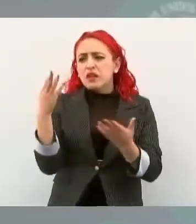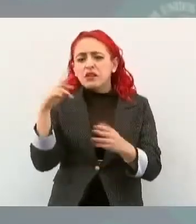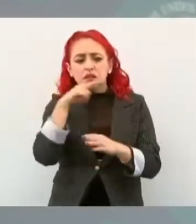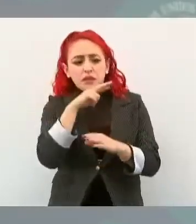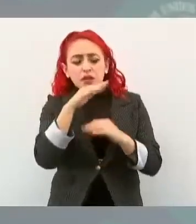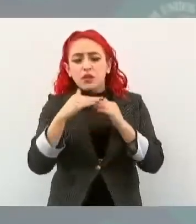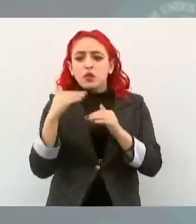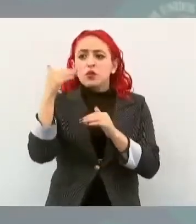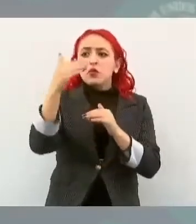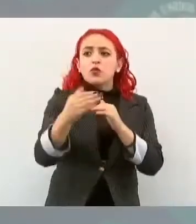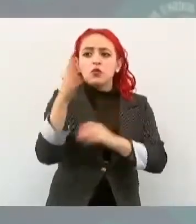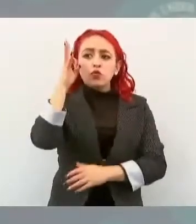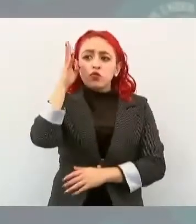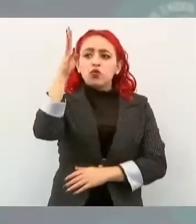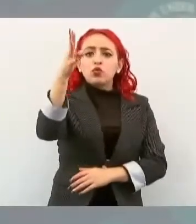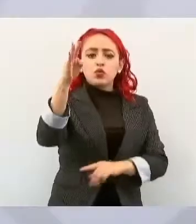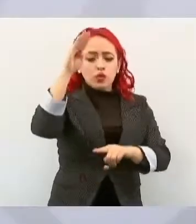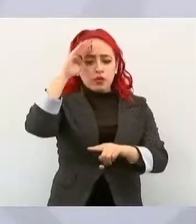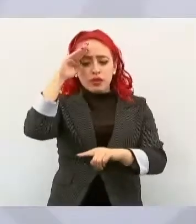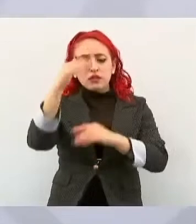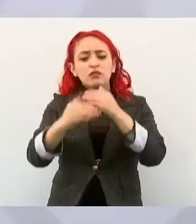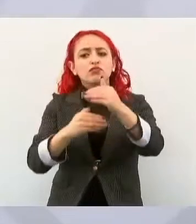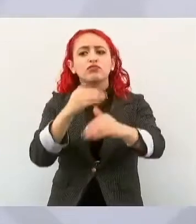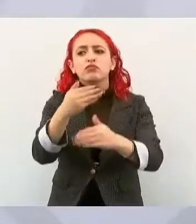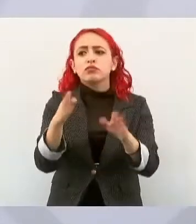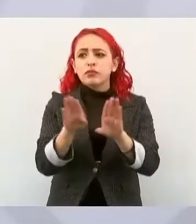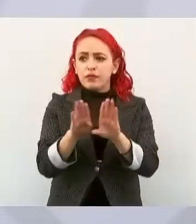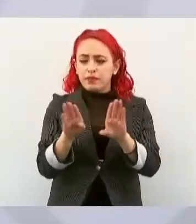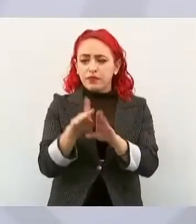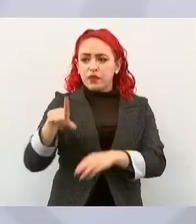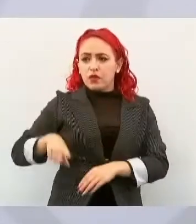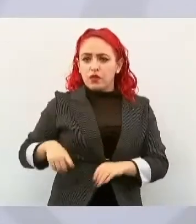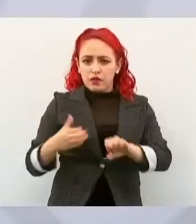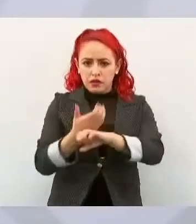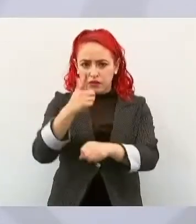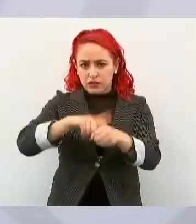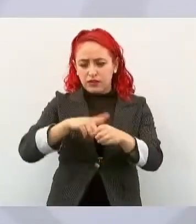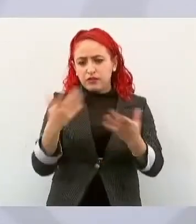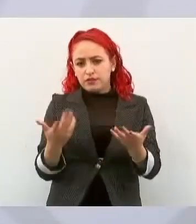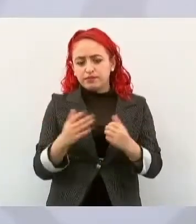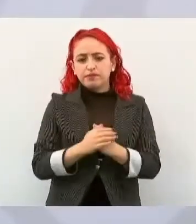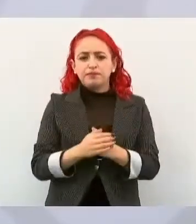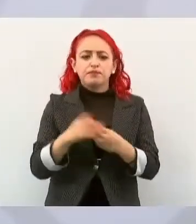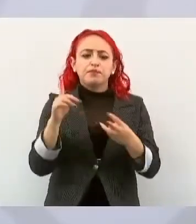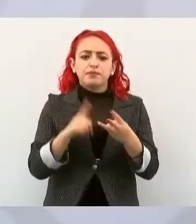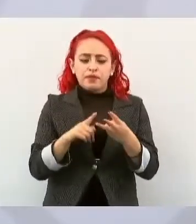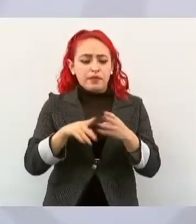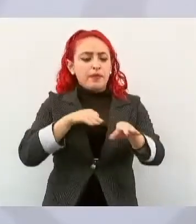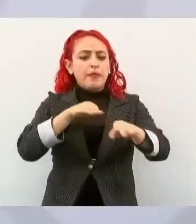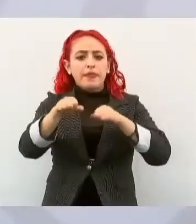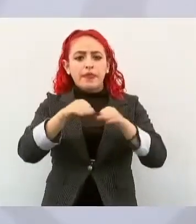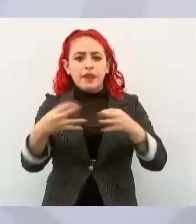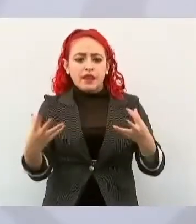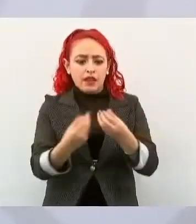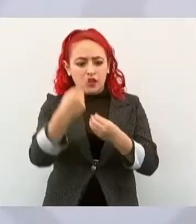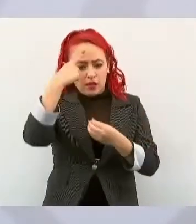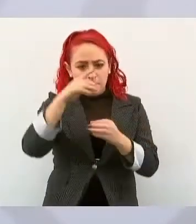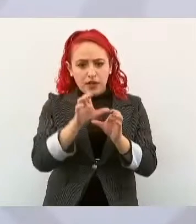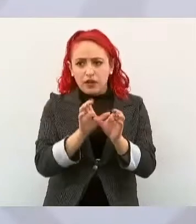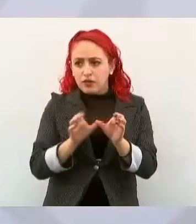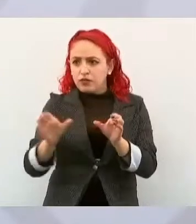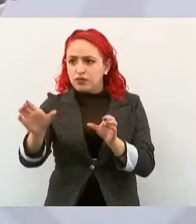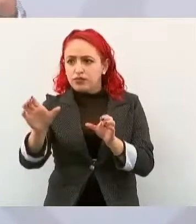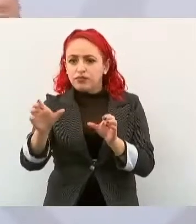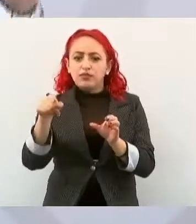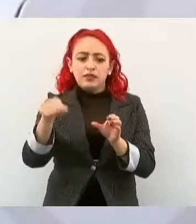es pensar en el futuro de la viabilidad de un gobierno estatal. Y desde luego por los trabajos que hemos hecho para la descentralización.